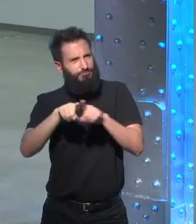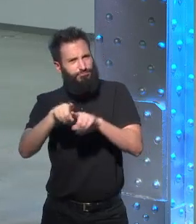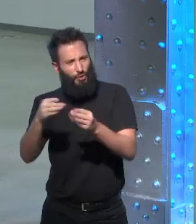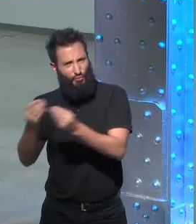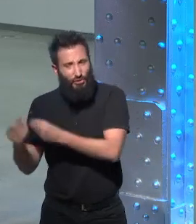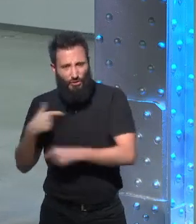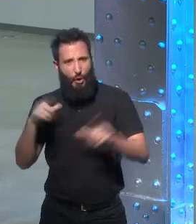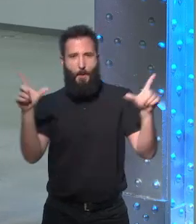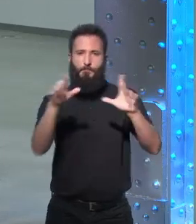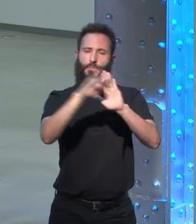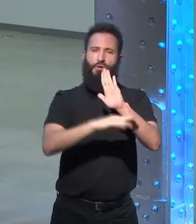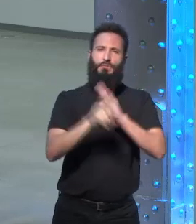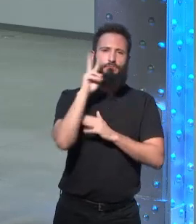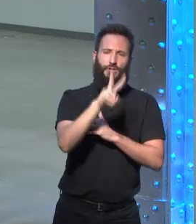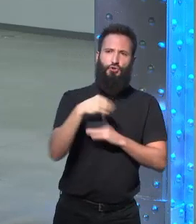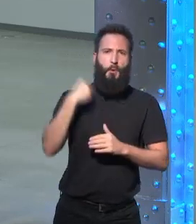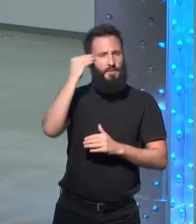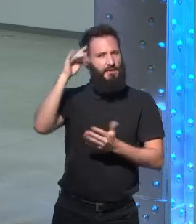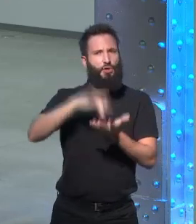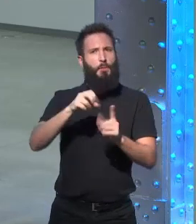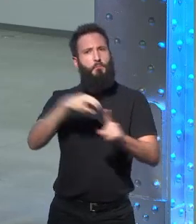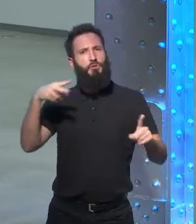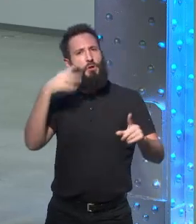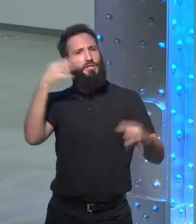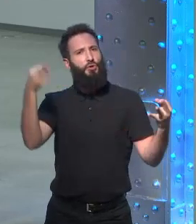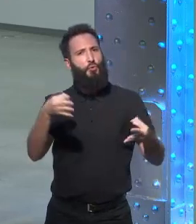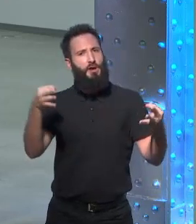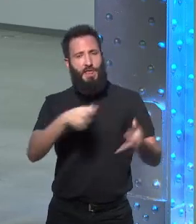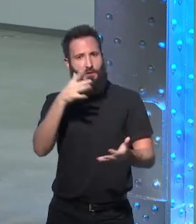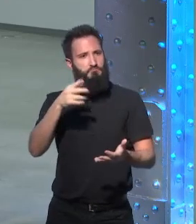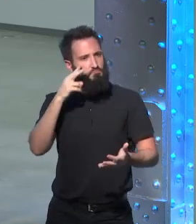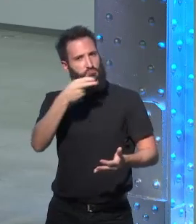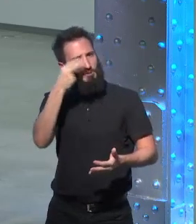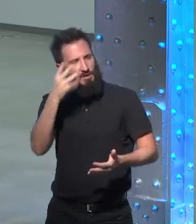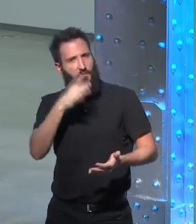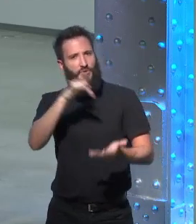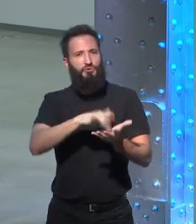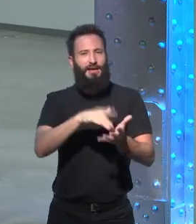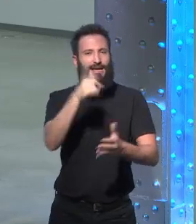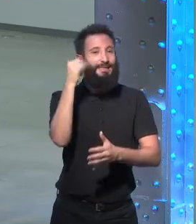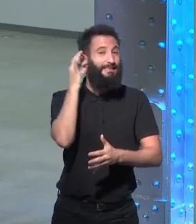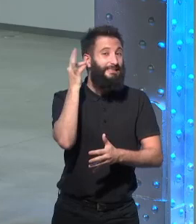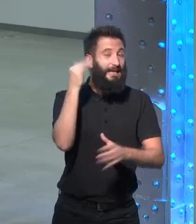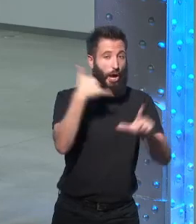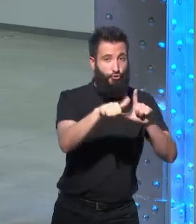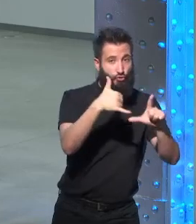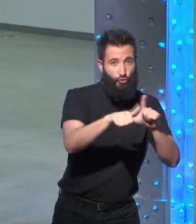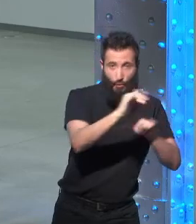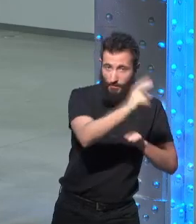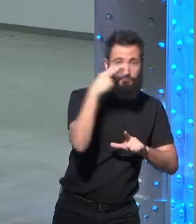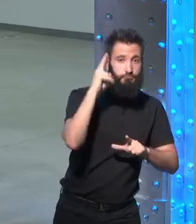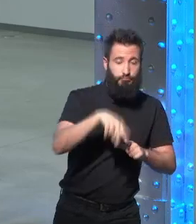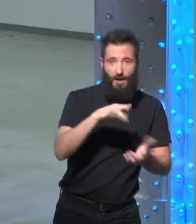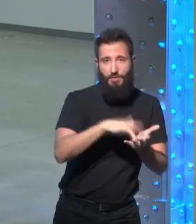desde mi punto de vista de la seguridad muy interesante, porque había una chica que era youtuber, que además tenía unos ingresos profesionales de cerca